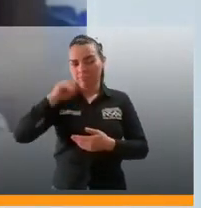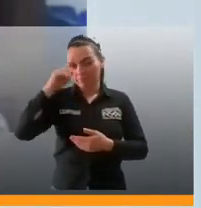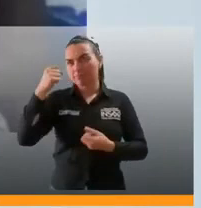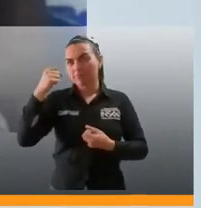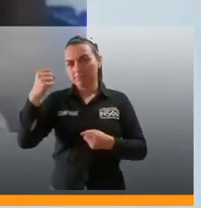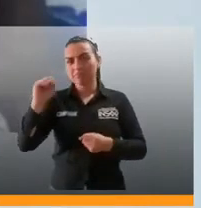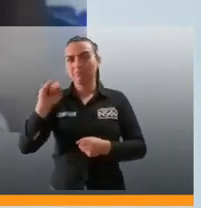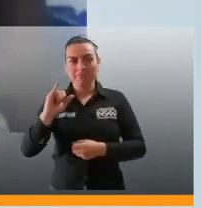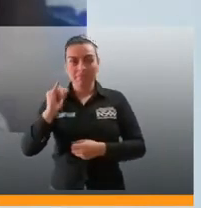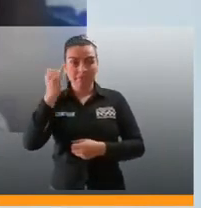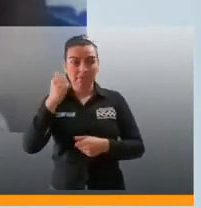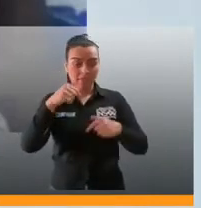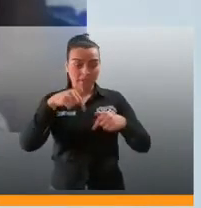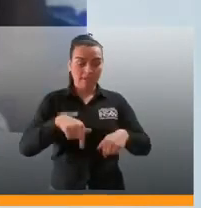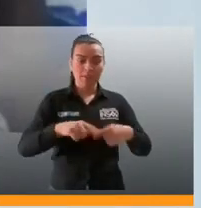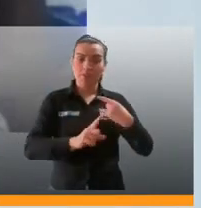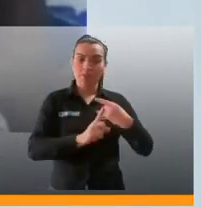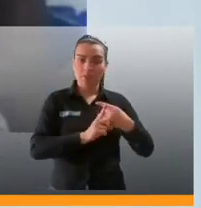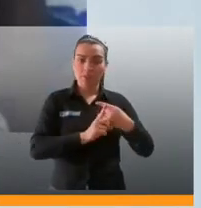para nosotros